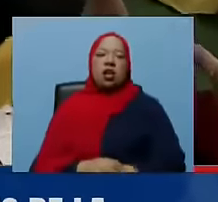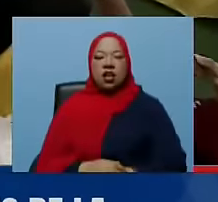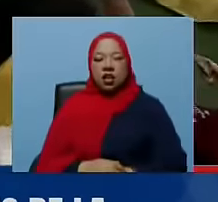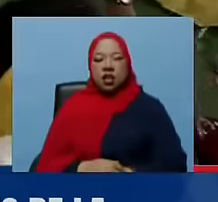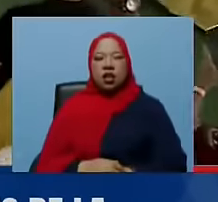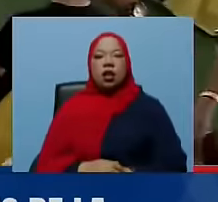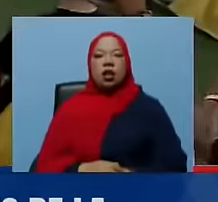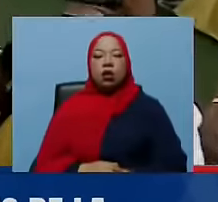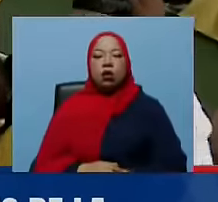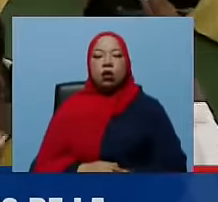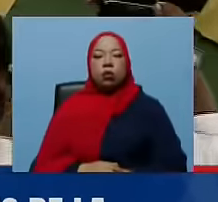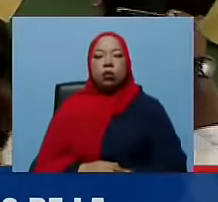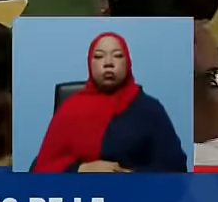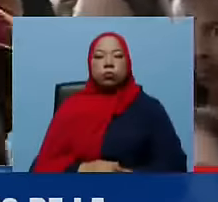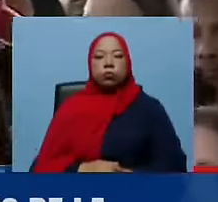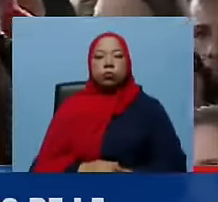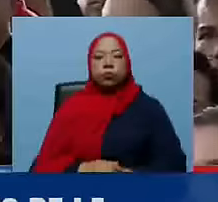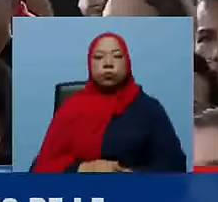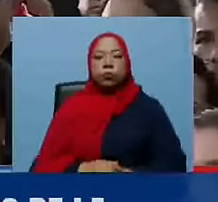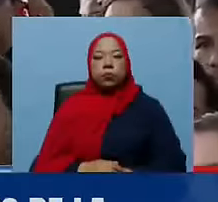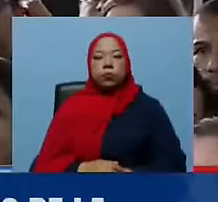Gracias.